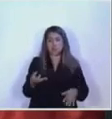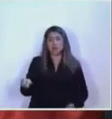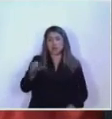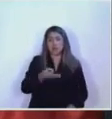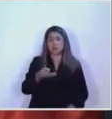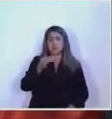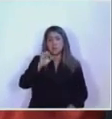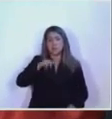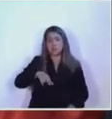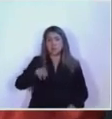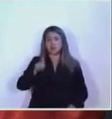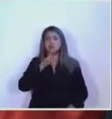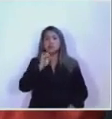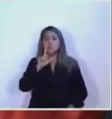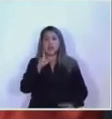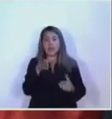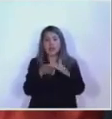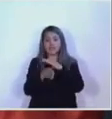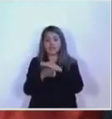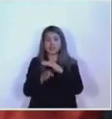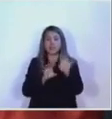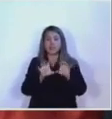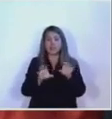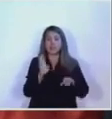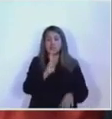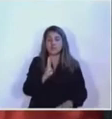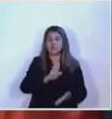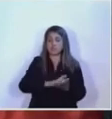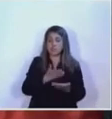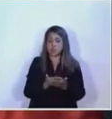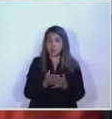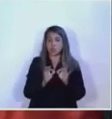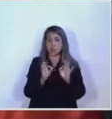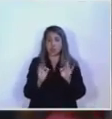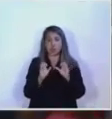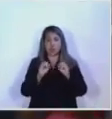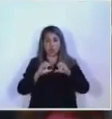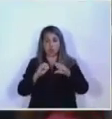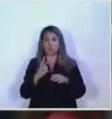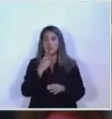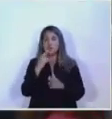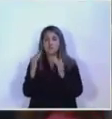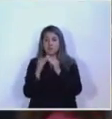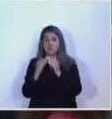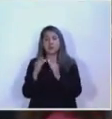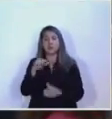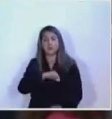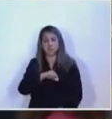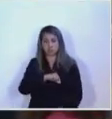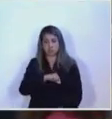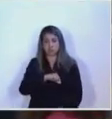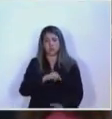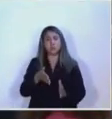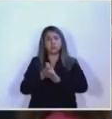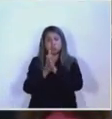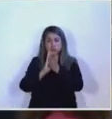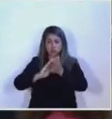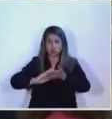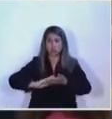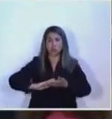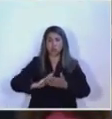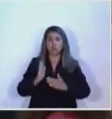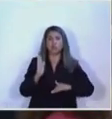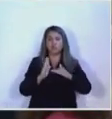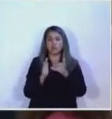Juan Sutil, el acceso a bienes básicos como salud, educación, vivienda, pensiones. Todo con estándar de